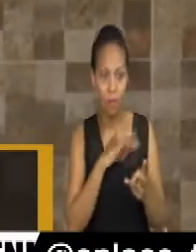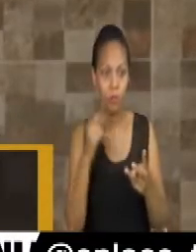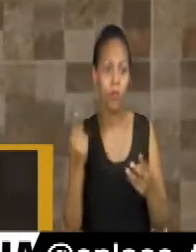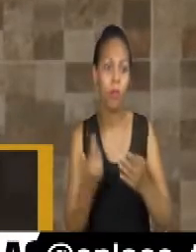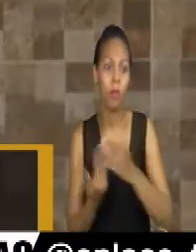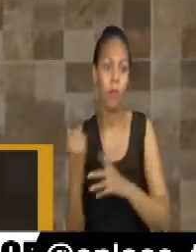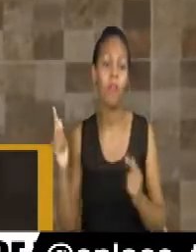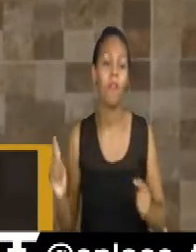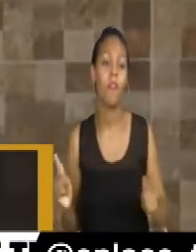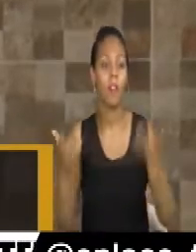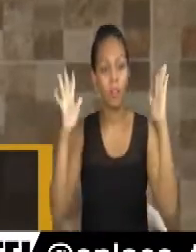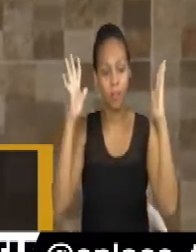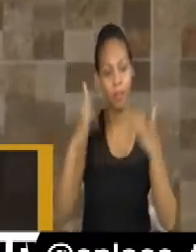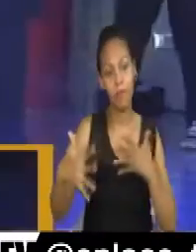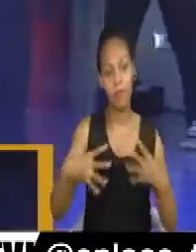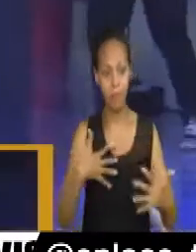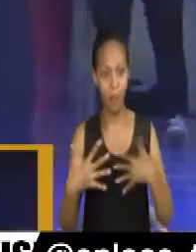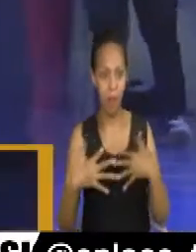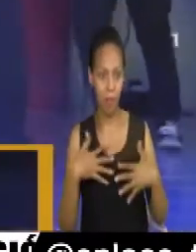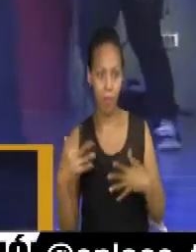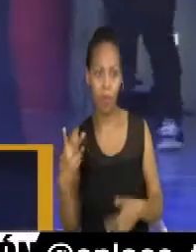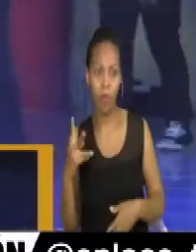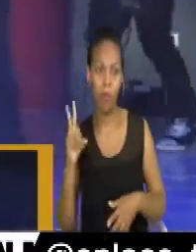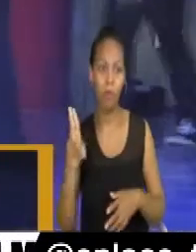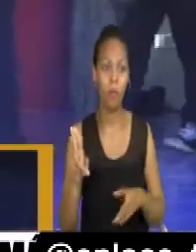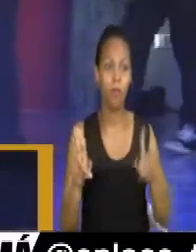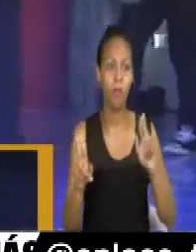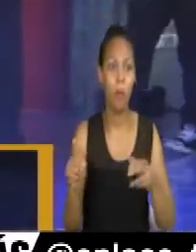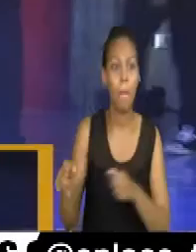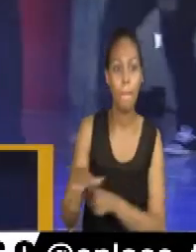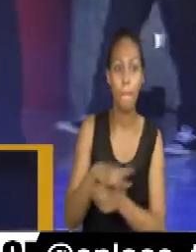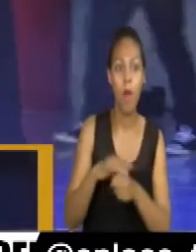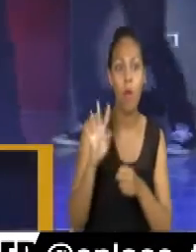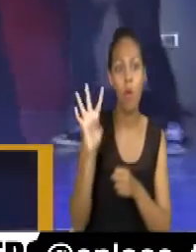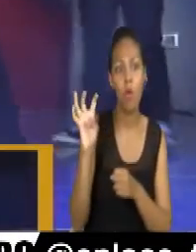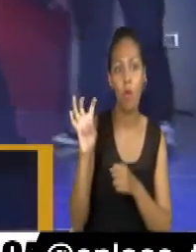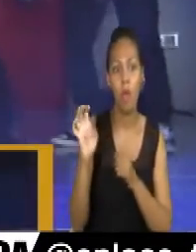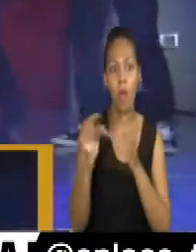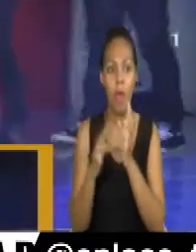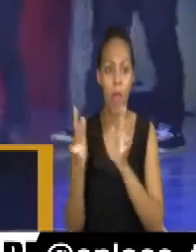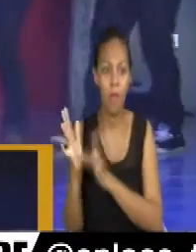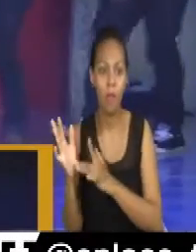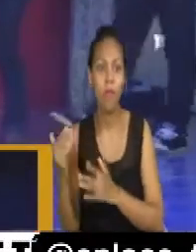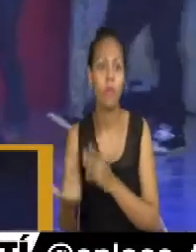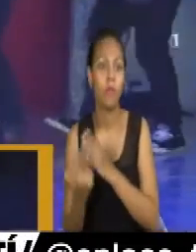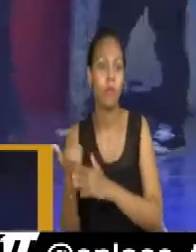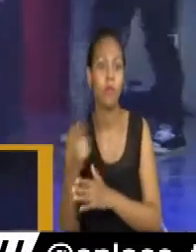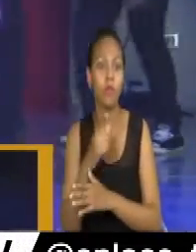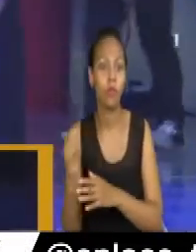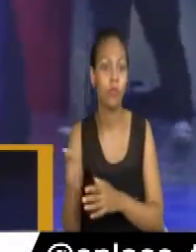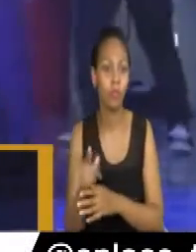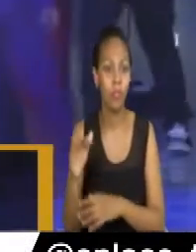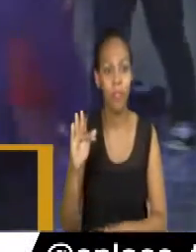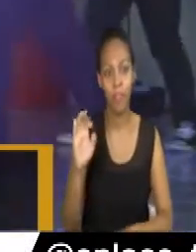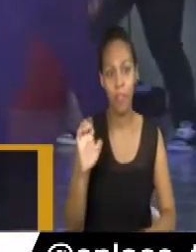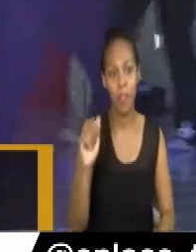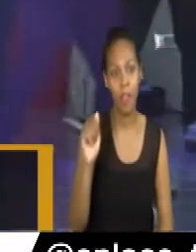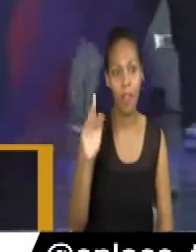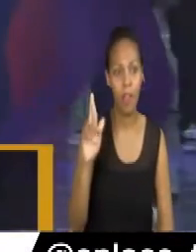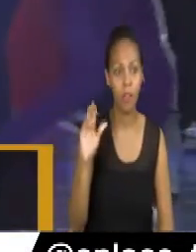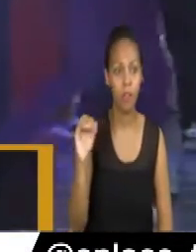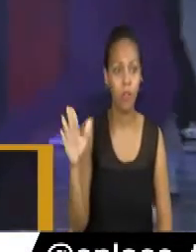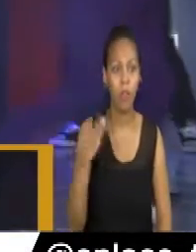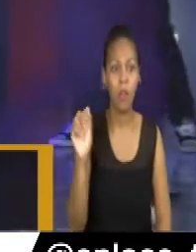Teatro por Parejas, pequeño formato, en el barrio 9 de Abril, en la Corporación Teatro Andante. La idea del